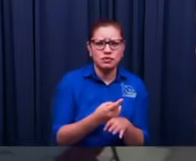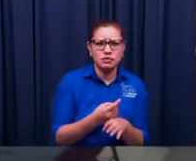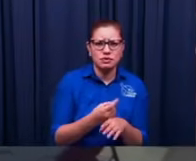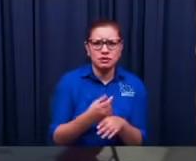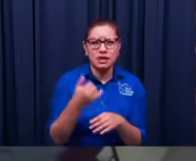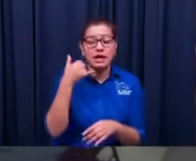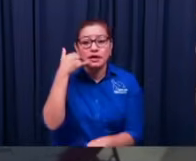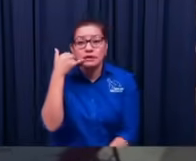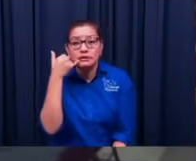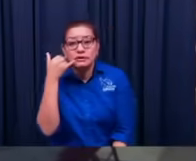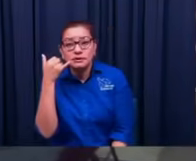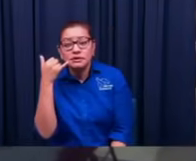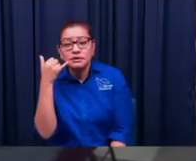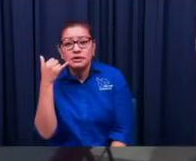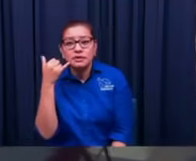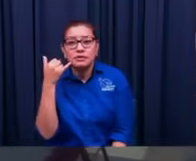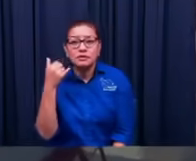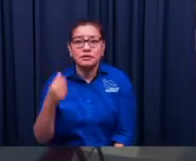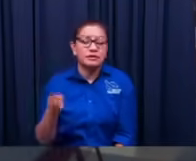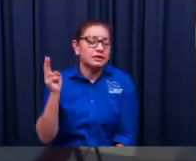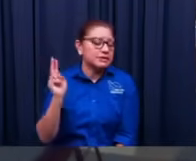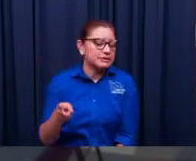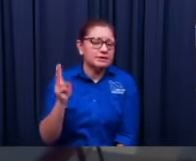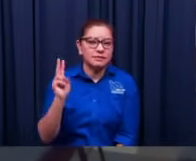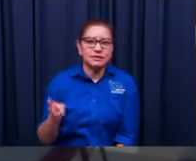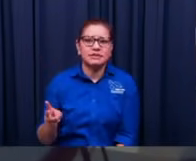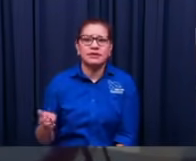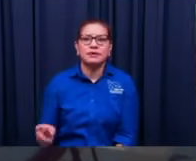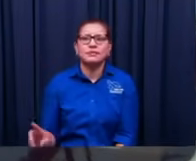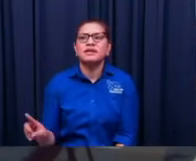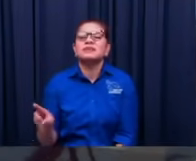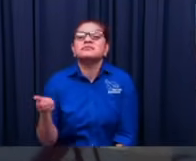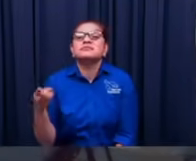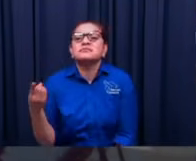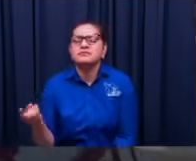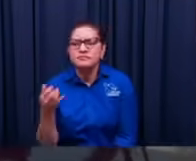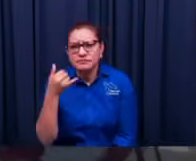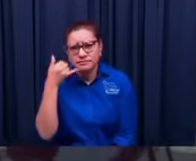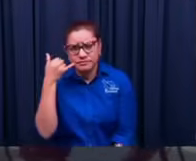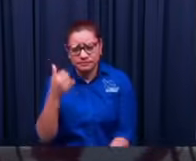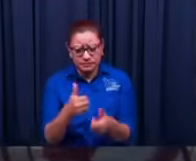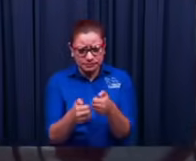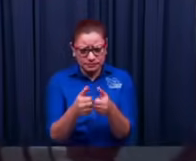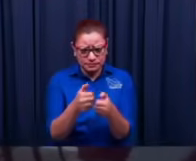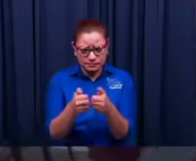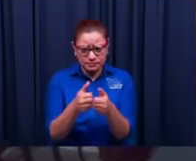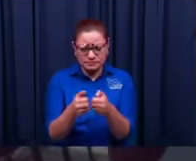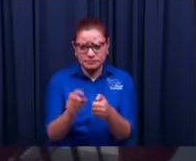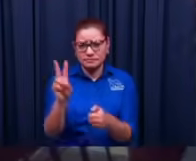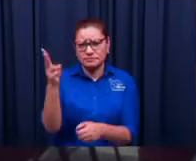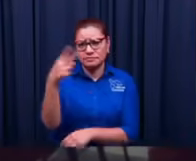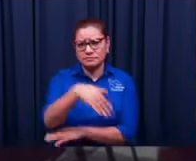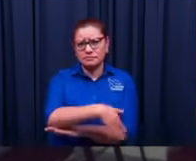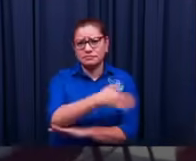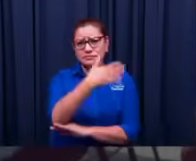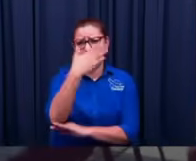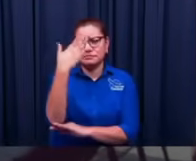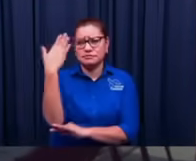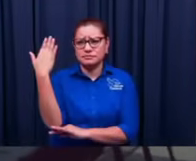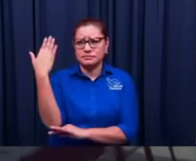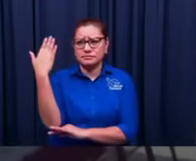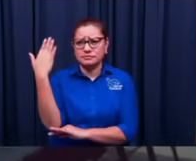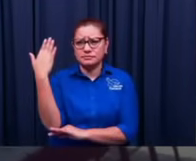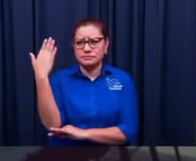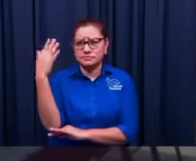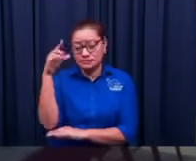ya les dijo un montón de veces y toda la cuestión. ¿Quién te está llamando? ¿Quién te está texteando con vos a las 2 de la mañana?